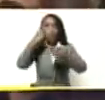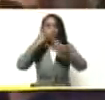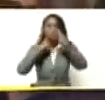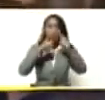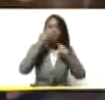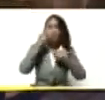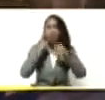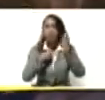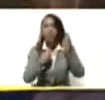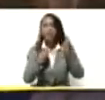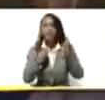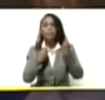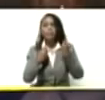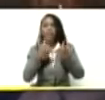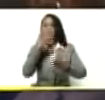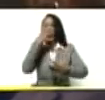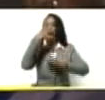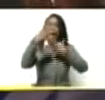oído